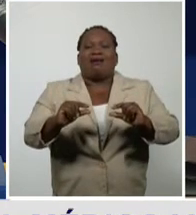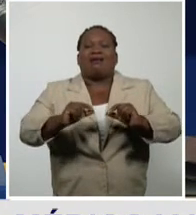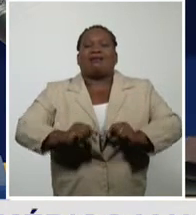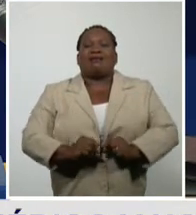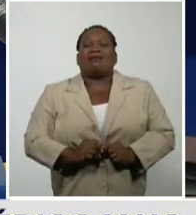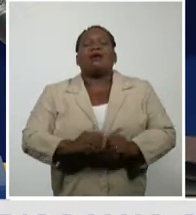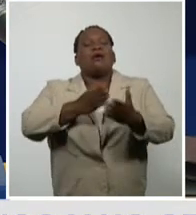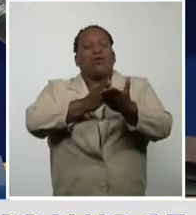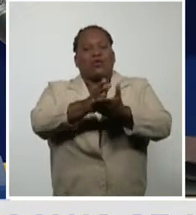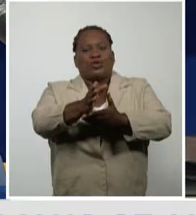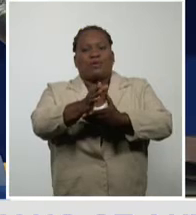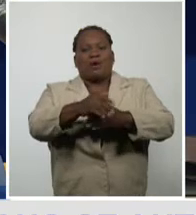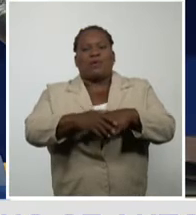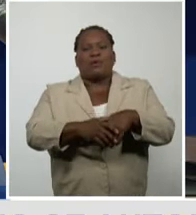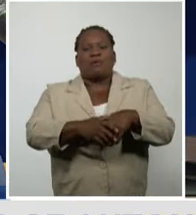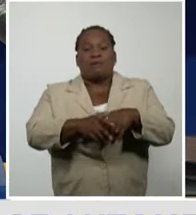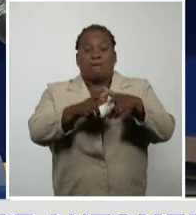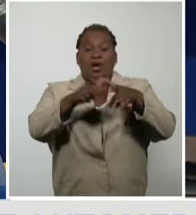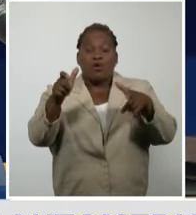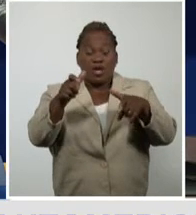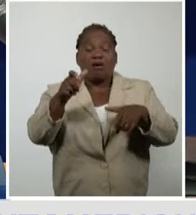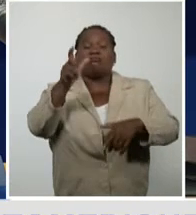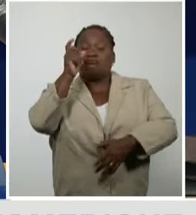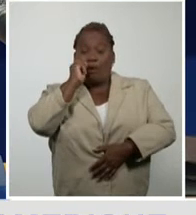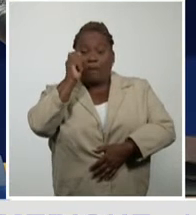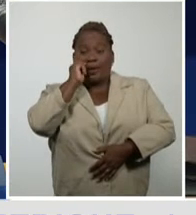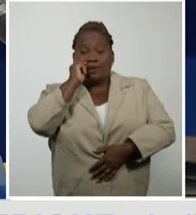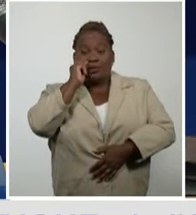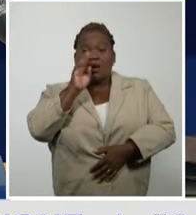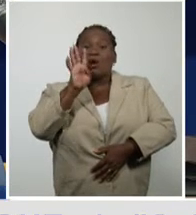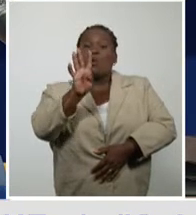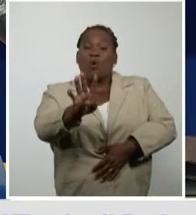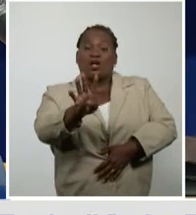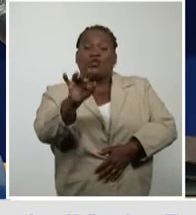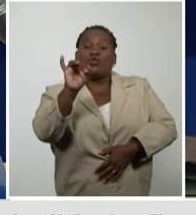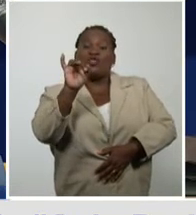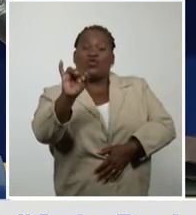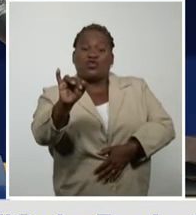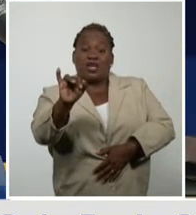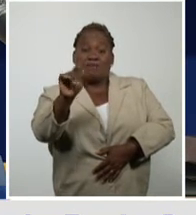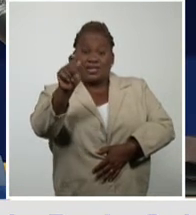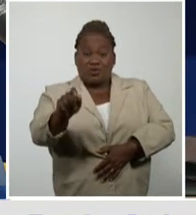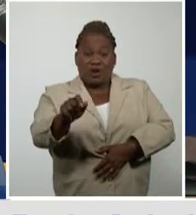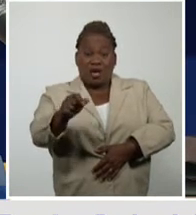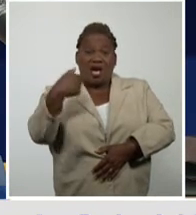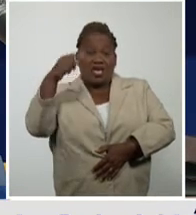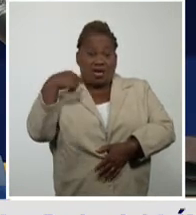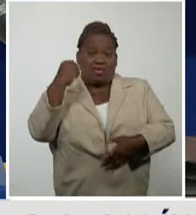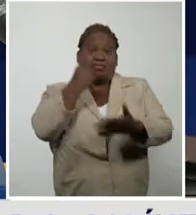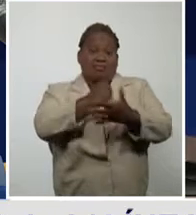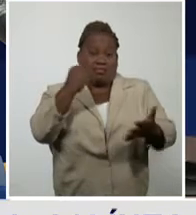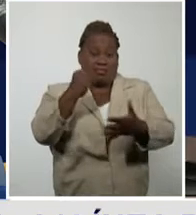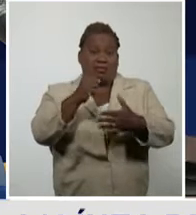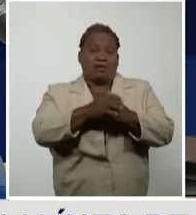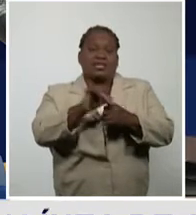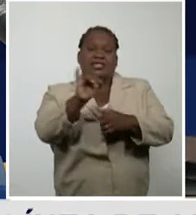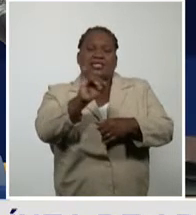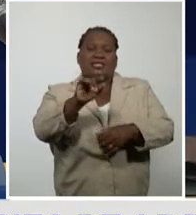Seguimos en mayoría el sexo masculino, con 4 de los 6, el 66,6%, y de